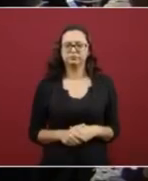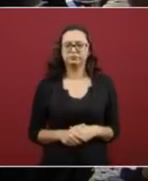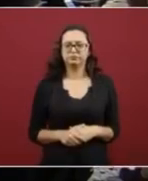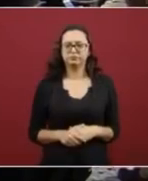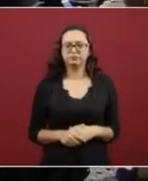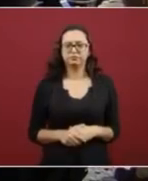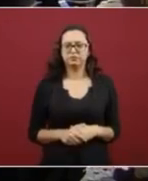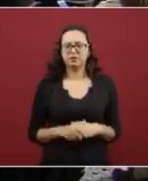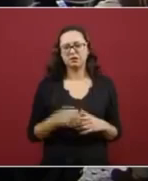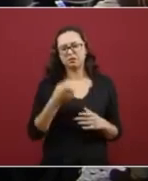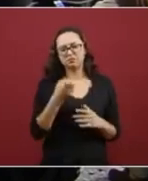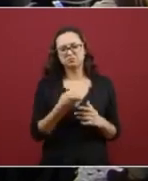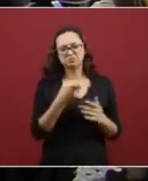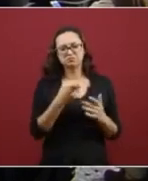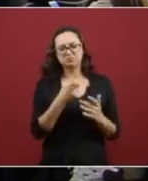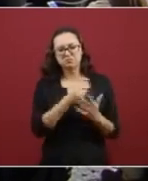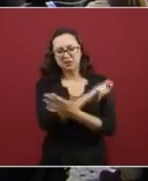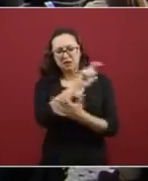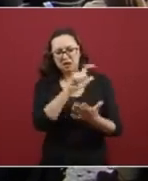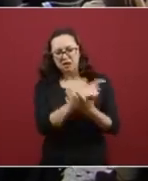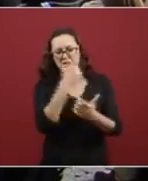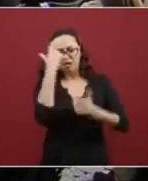abrogar, a cancelar